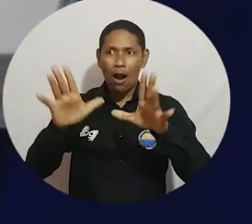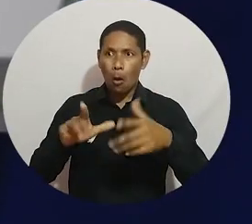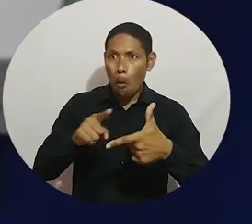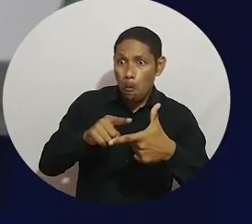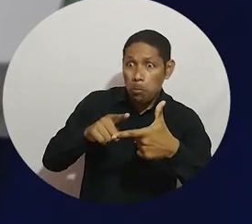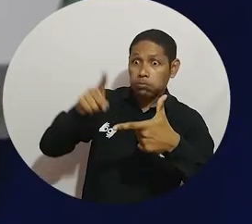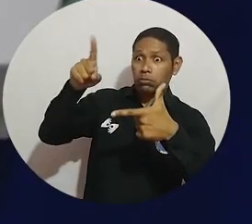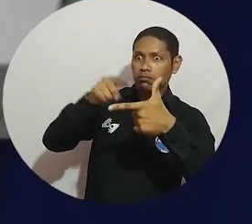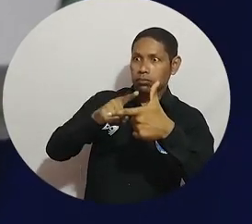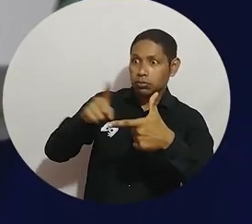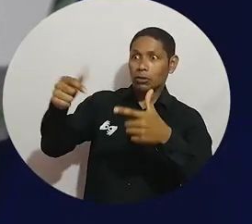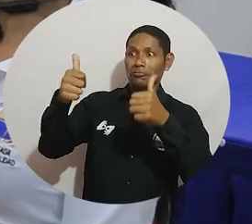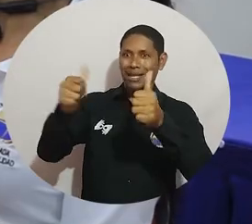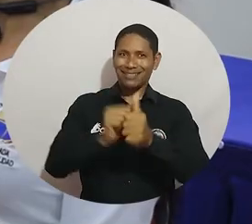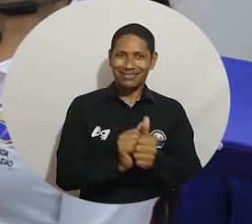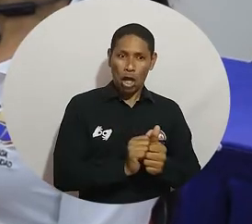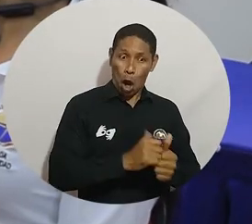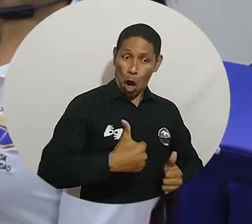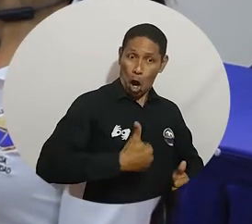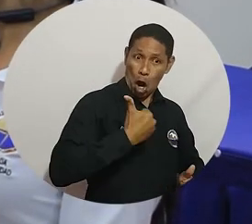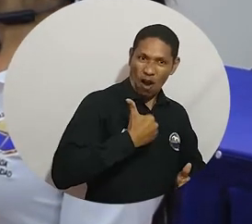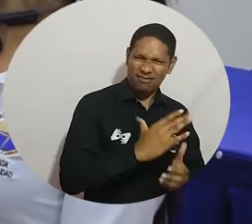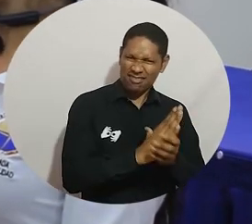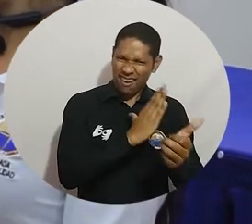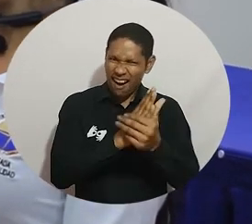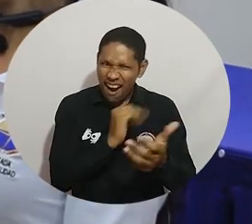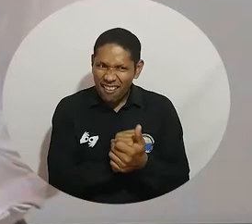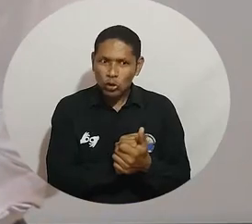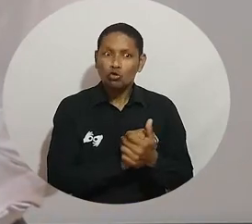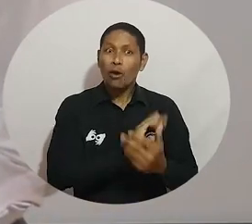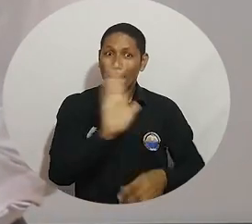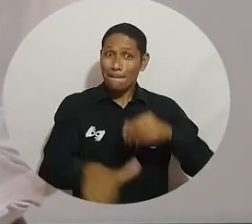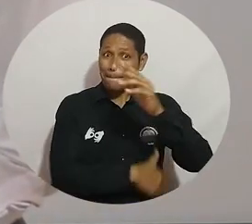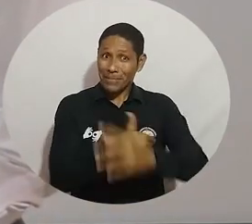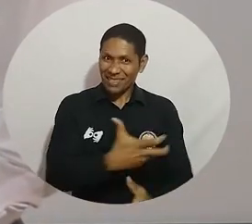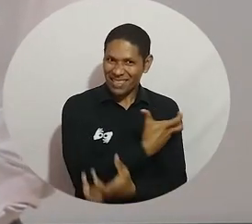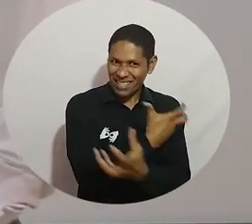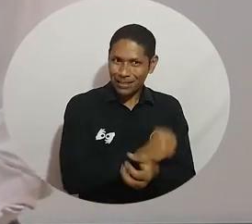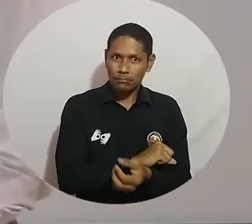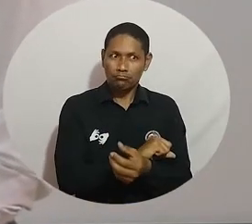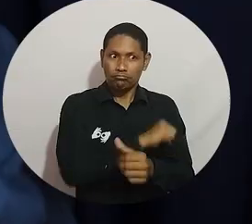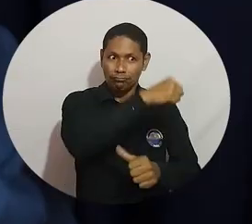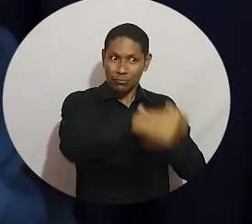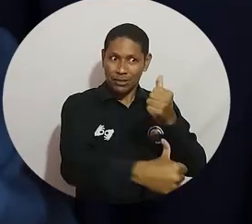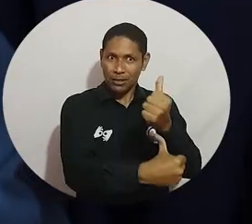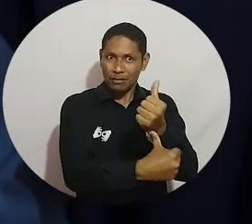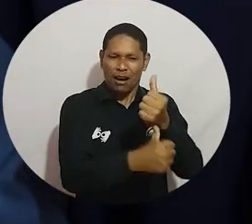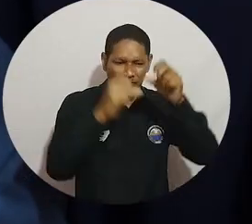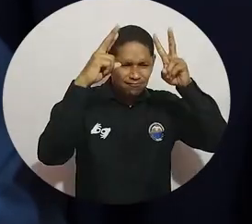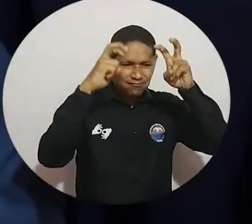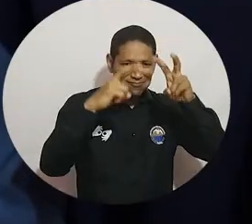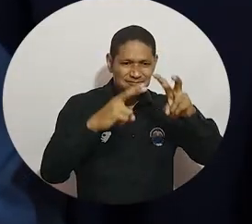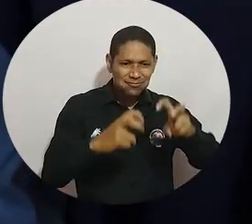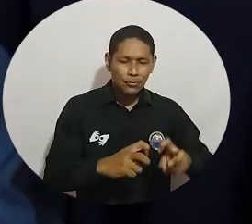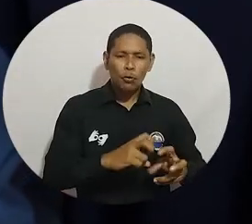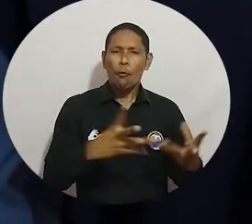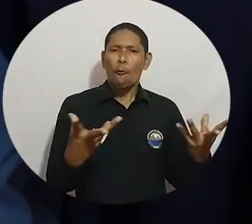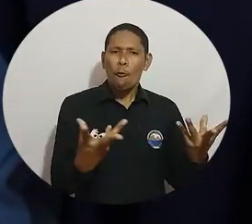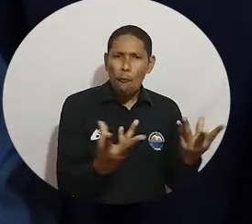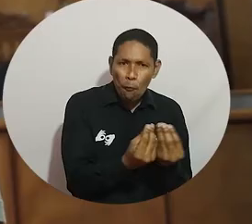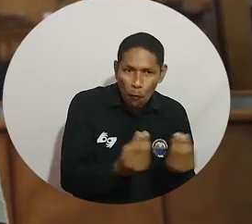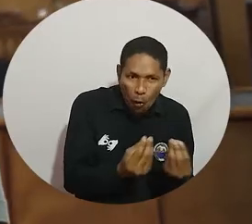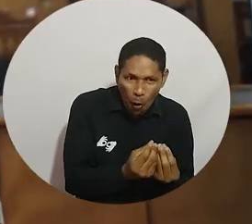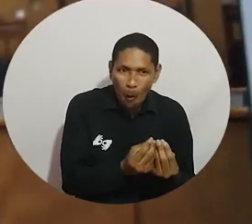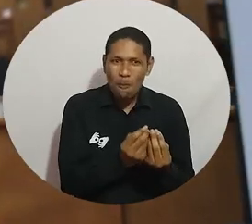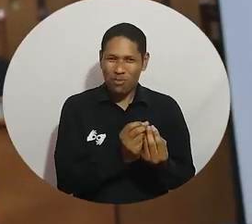es impulsada por la estrategia Jóvenes Talento en Salud de MinCiencias, así como la Rectoría y la Vicerrectoría de Investigación a través del Grupo